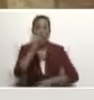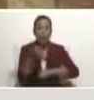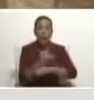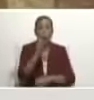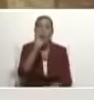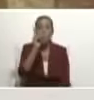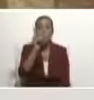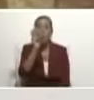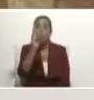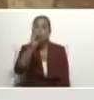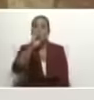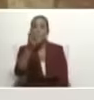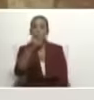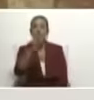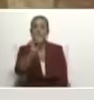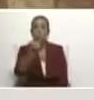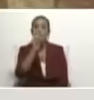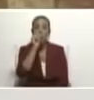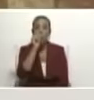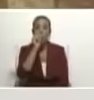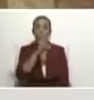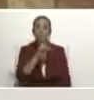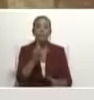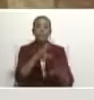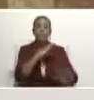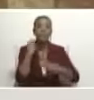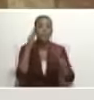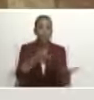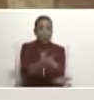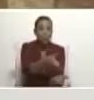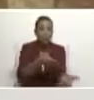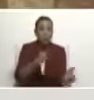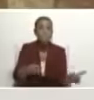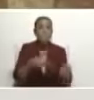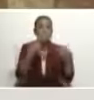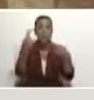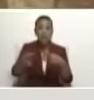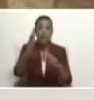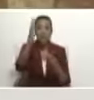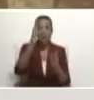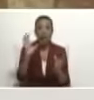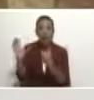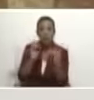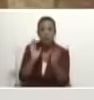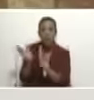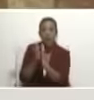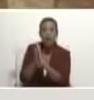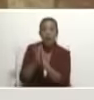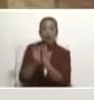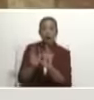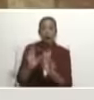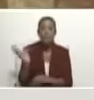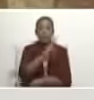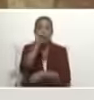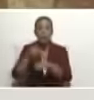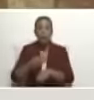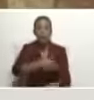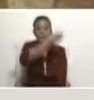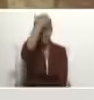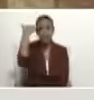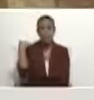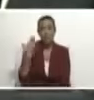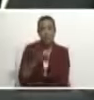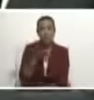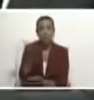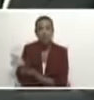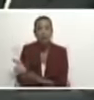Domingo Antonio Cifontes. Mañana la Asamblea Nacional va a debatir llevarlo al Panteón Nacional